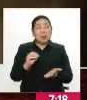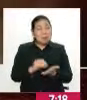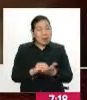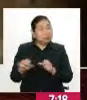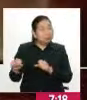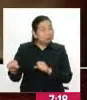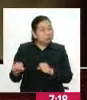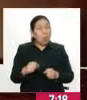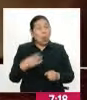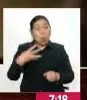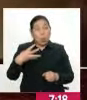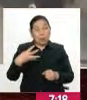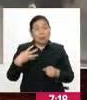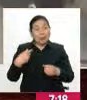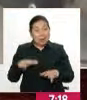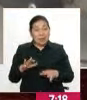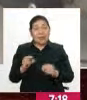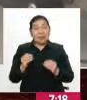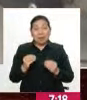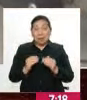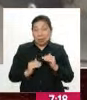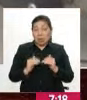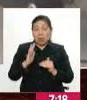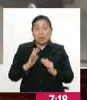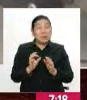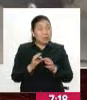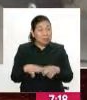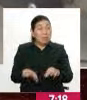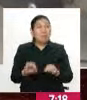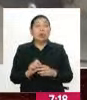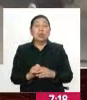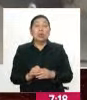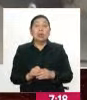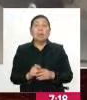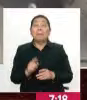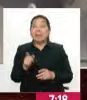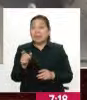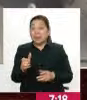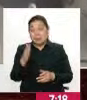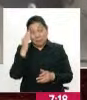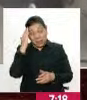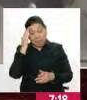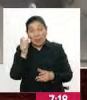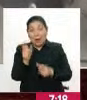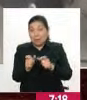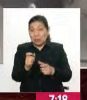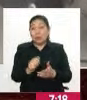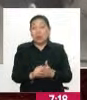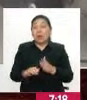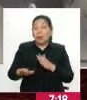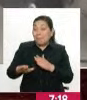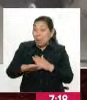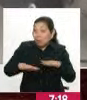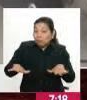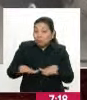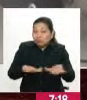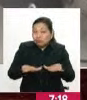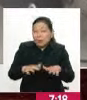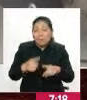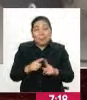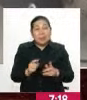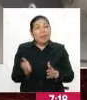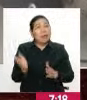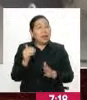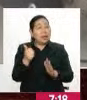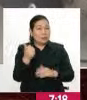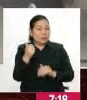las cuales 4 se han reportado porque han tenido magnitudes importantes y la población ha percibido el sacudimiento del suelo, pero hemos registrado hasta las